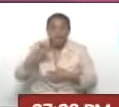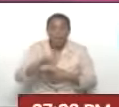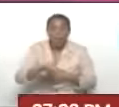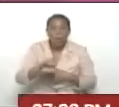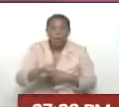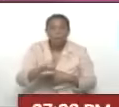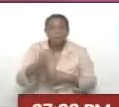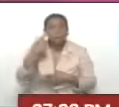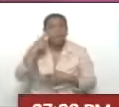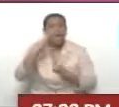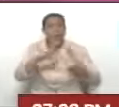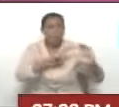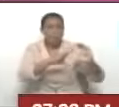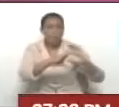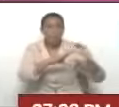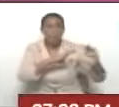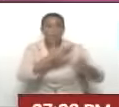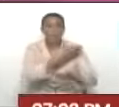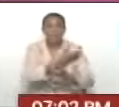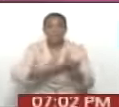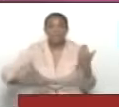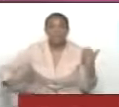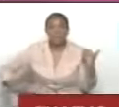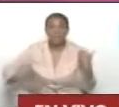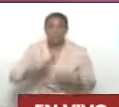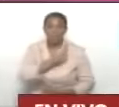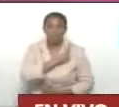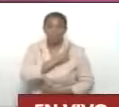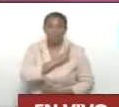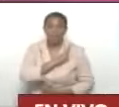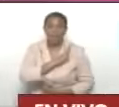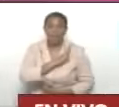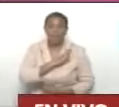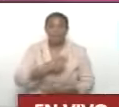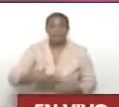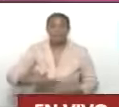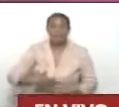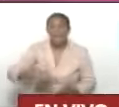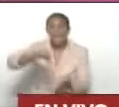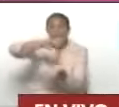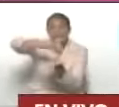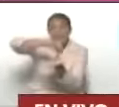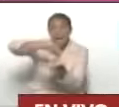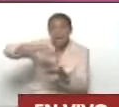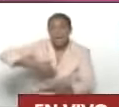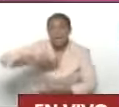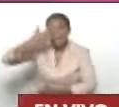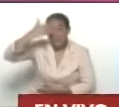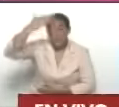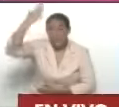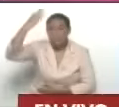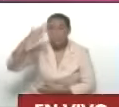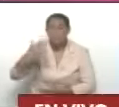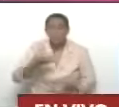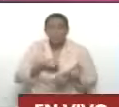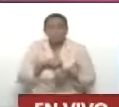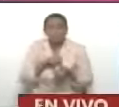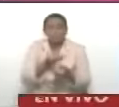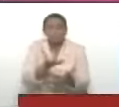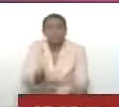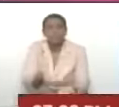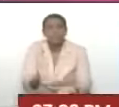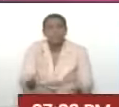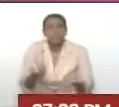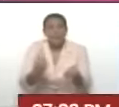tuve una conversación con el presidente interino de la República Islámica de Irán. Le transmití a